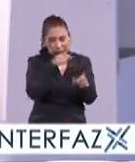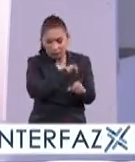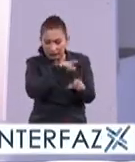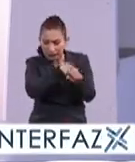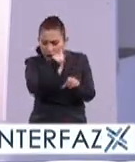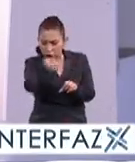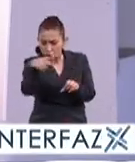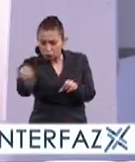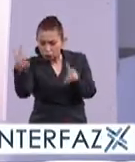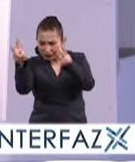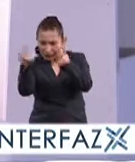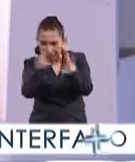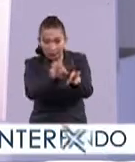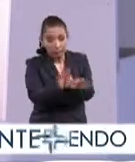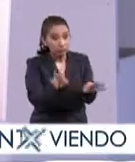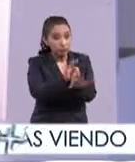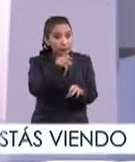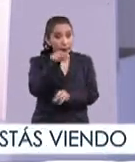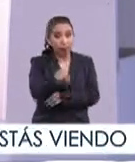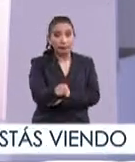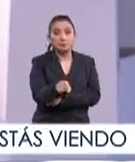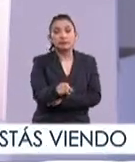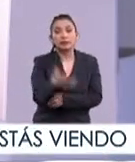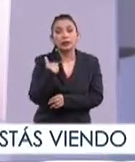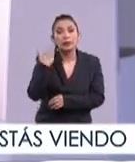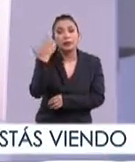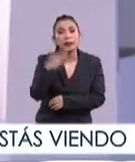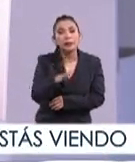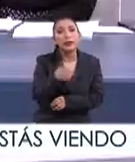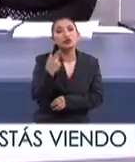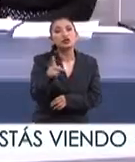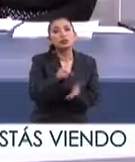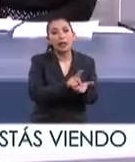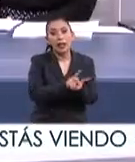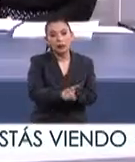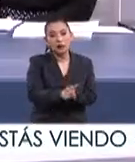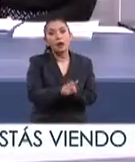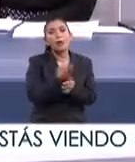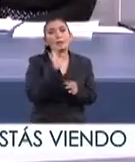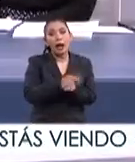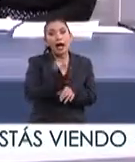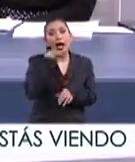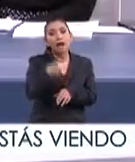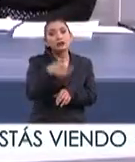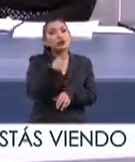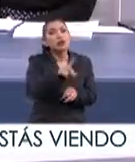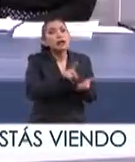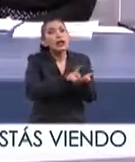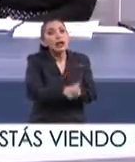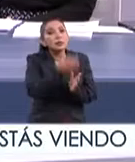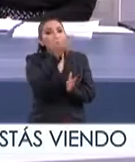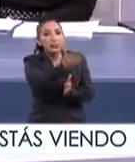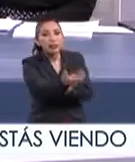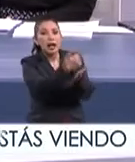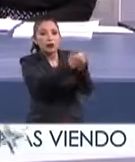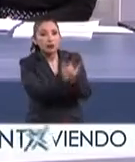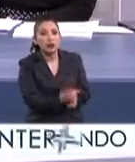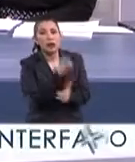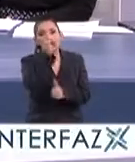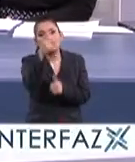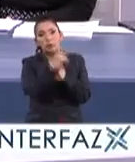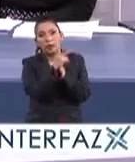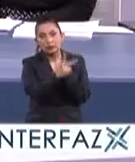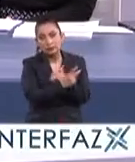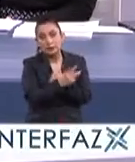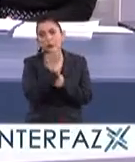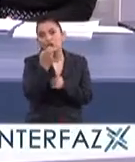particular es fundamental saber sobre su derecho, en particular el derecho de pedir asilo. Entonces